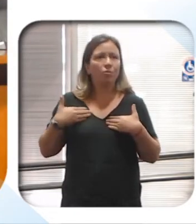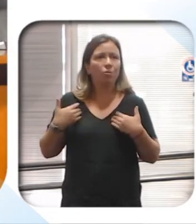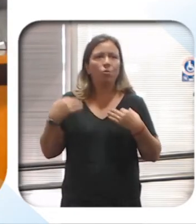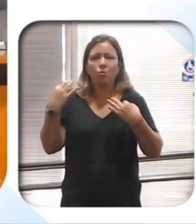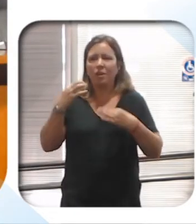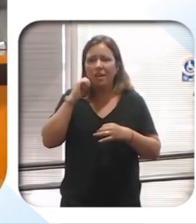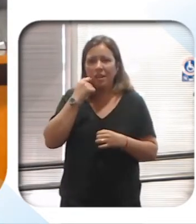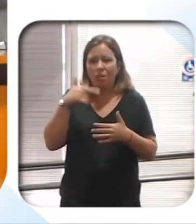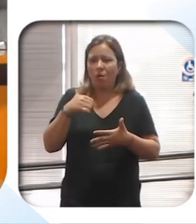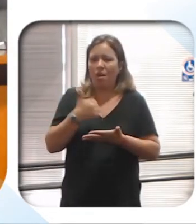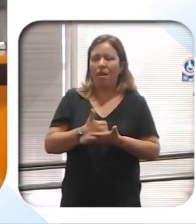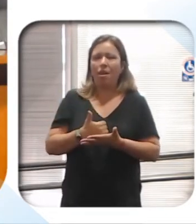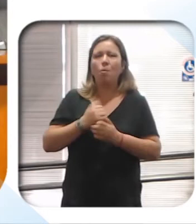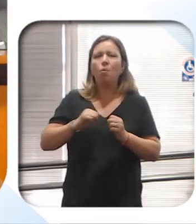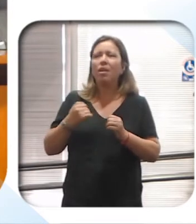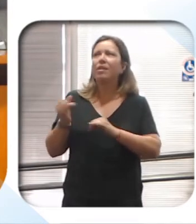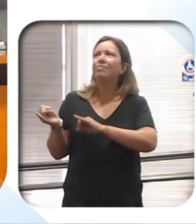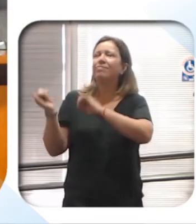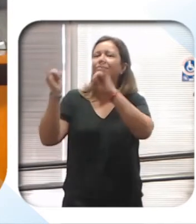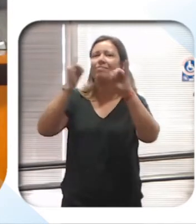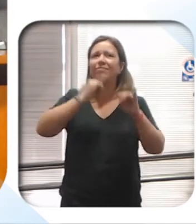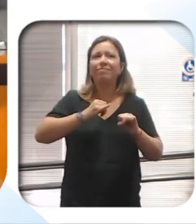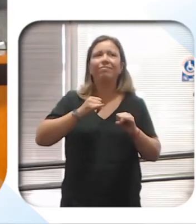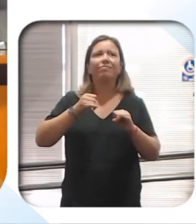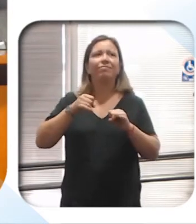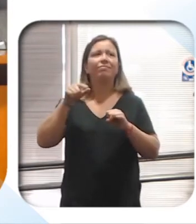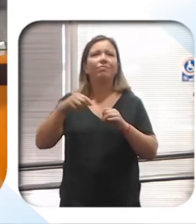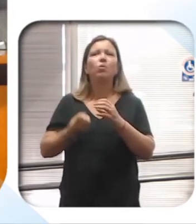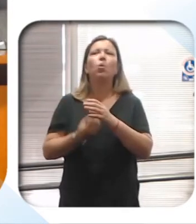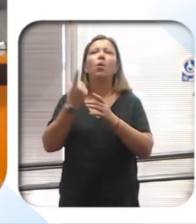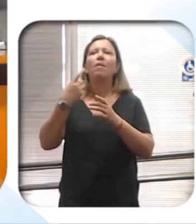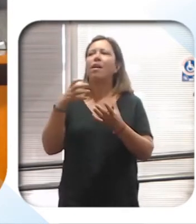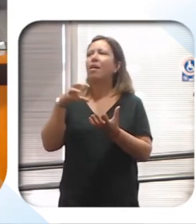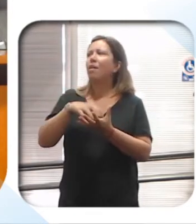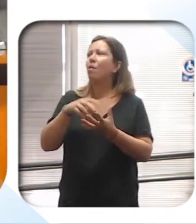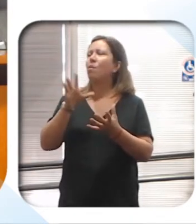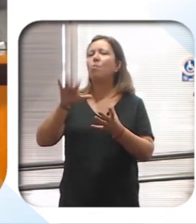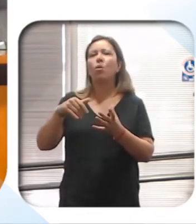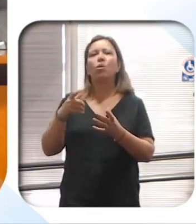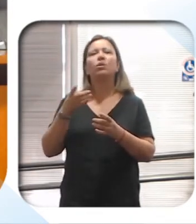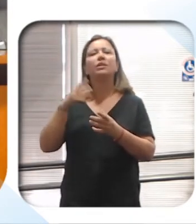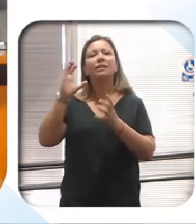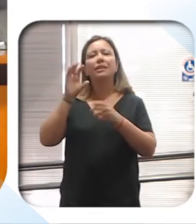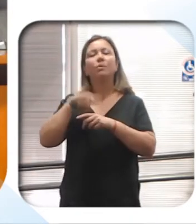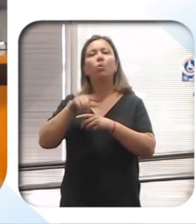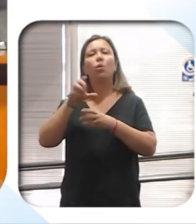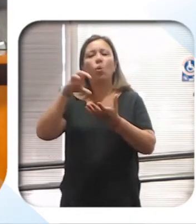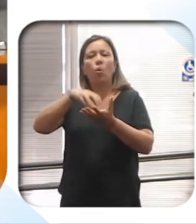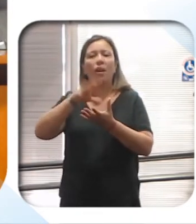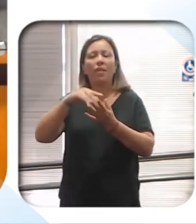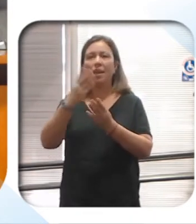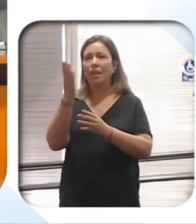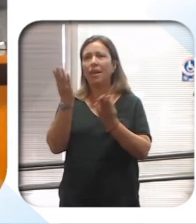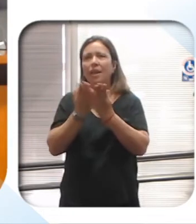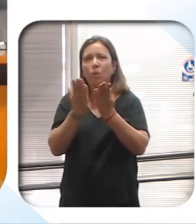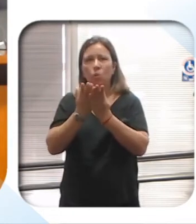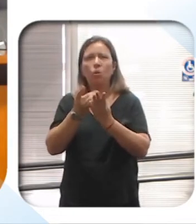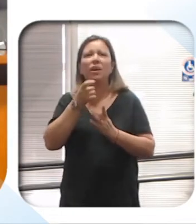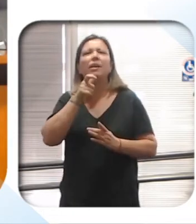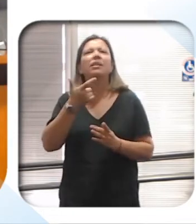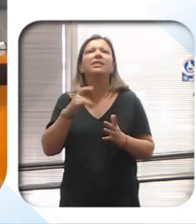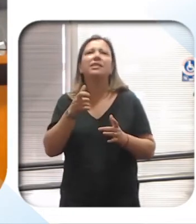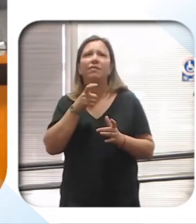poder desarrollar estas actividades en este nuevo formato del Centro de Estudios. ¿Qué implica el nuevo